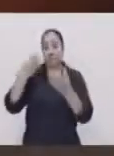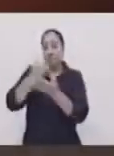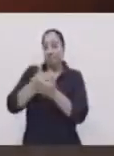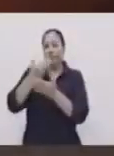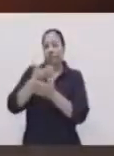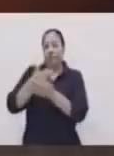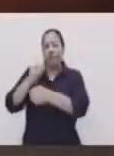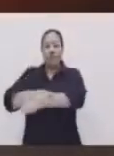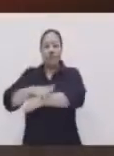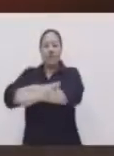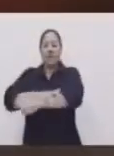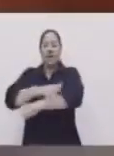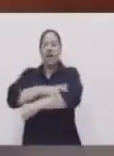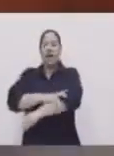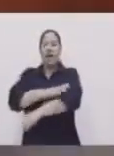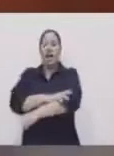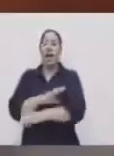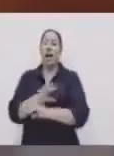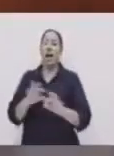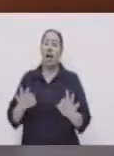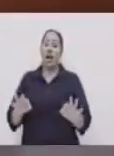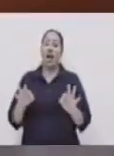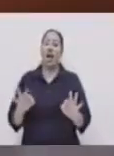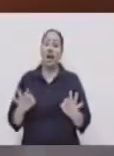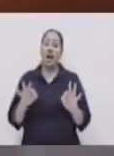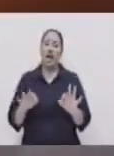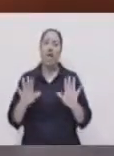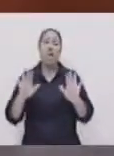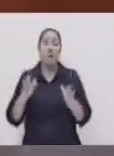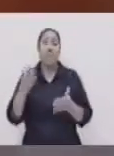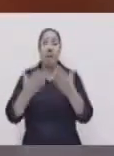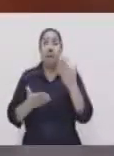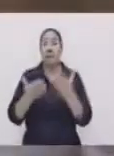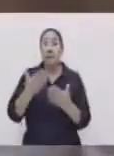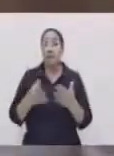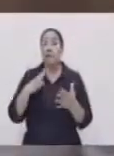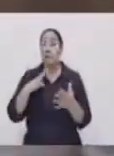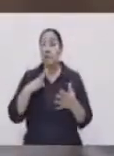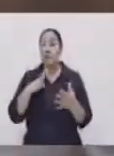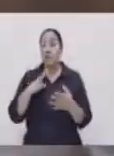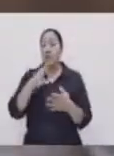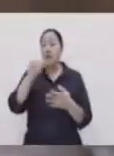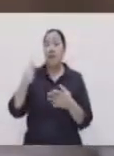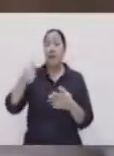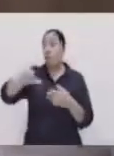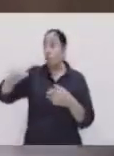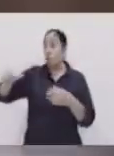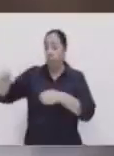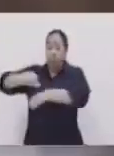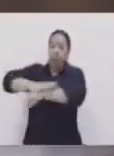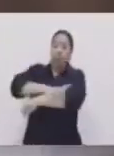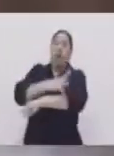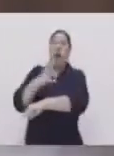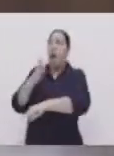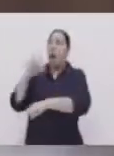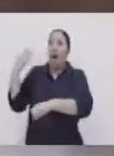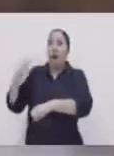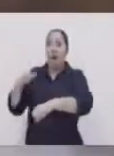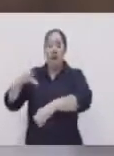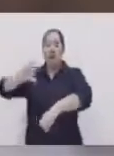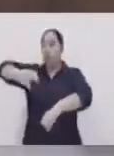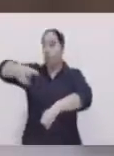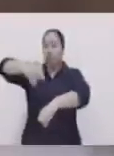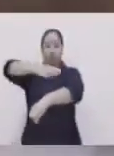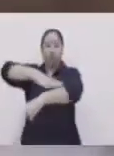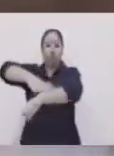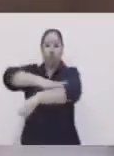la zona y disminuya la molestia. Si la quemadura fuera por un químico, se debe lavar el área de manera directa bajo un chorro de